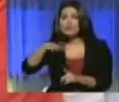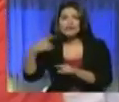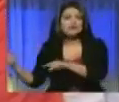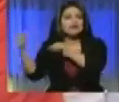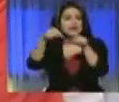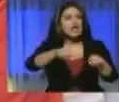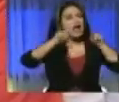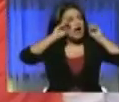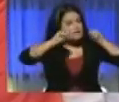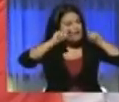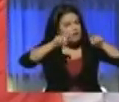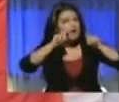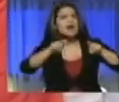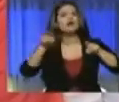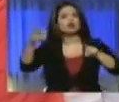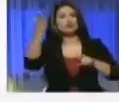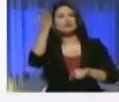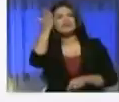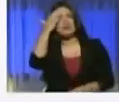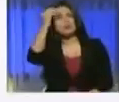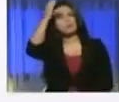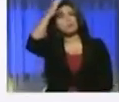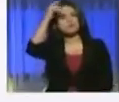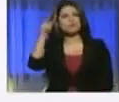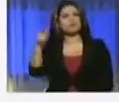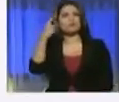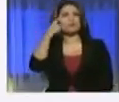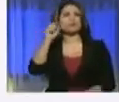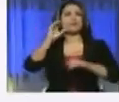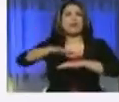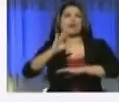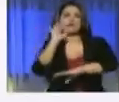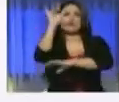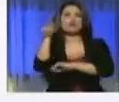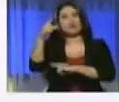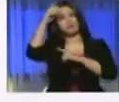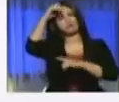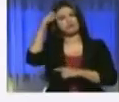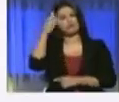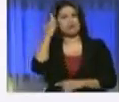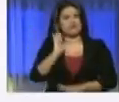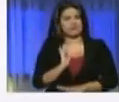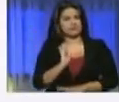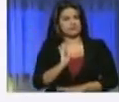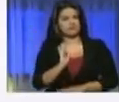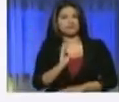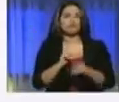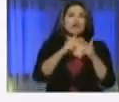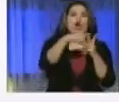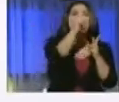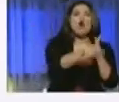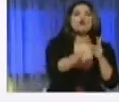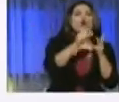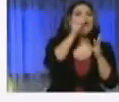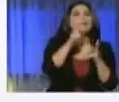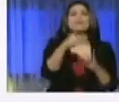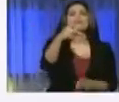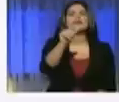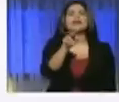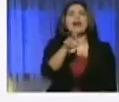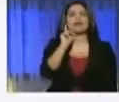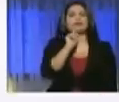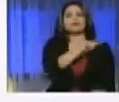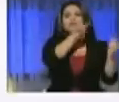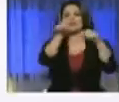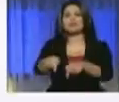tú conoces y has adquirido en el desarrollo del baloncesto. Por ejemplo, un Cal Herrera, allí en el